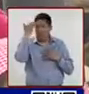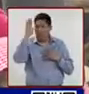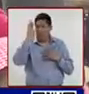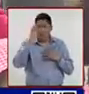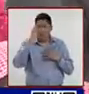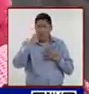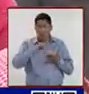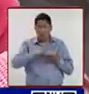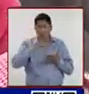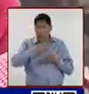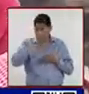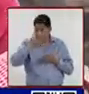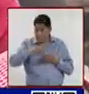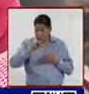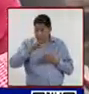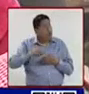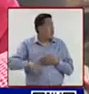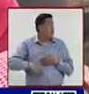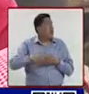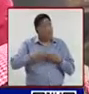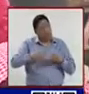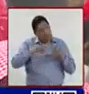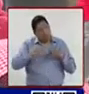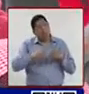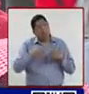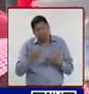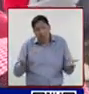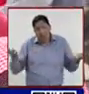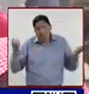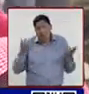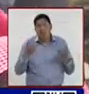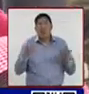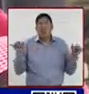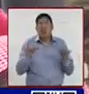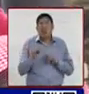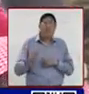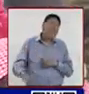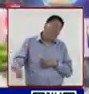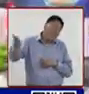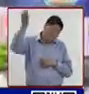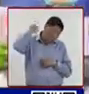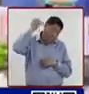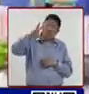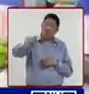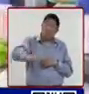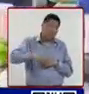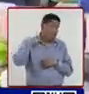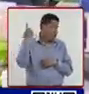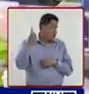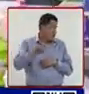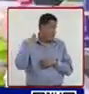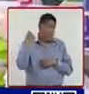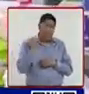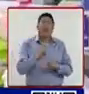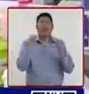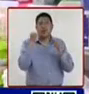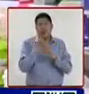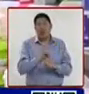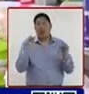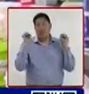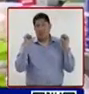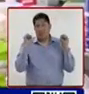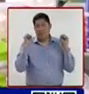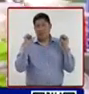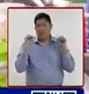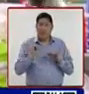no va a acabar. No. Que el negocio va a seguir. Claro, el negocio ya no es como antes, ¿no? Pero siempre algo te salva ya. Te salva,